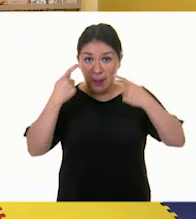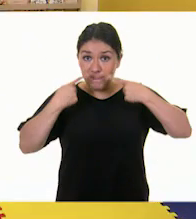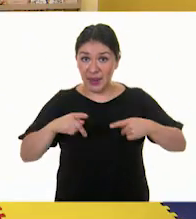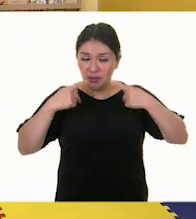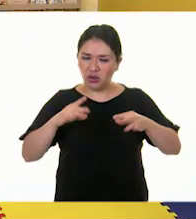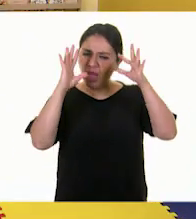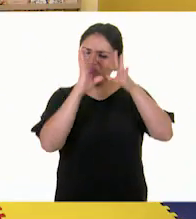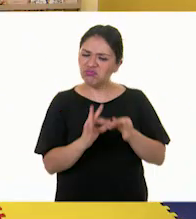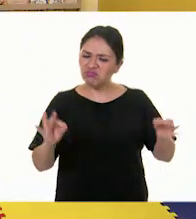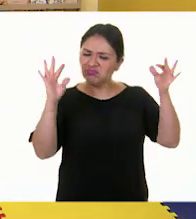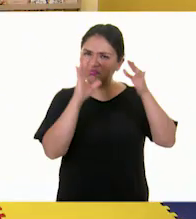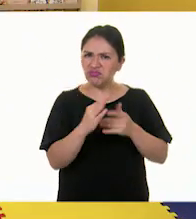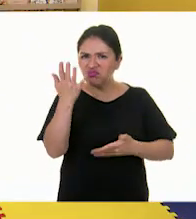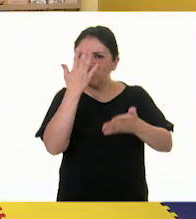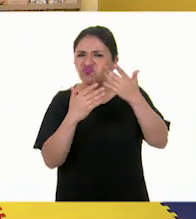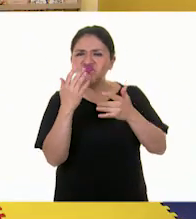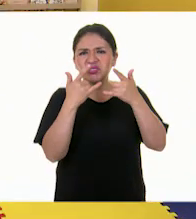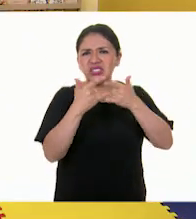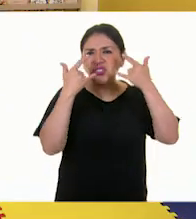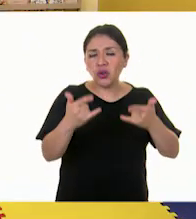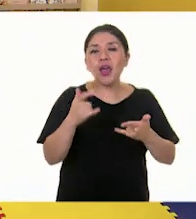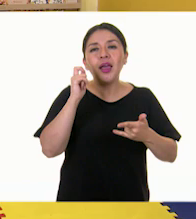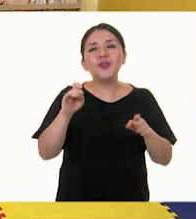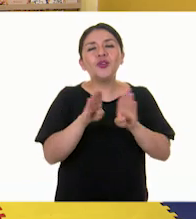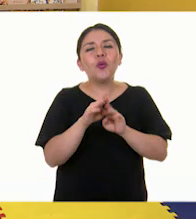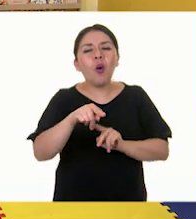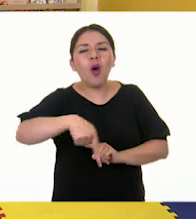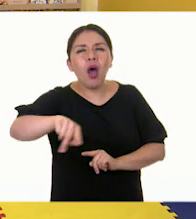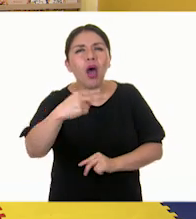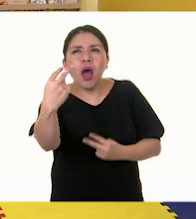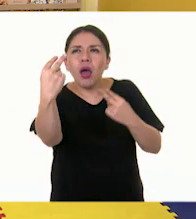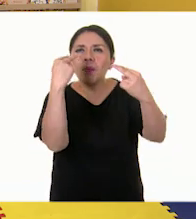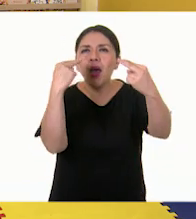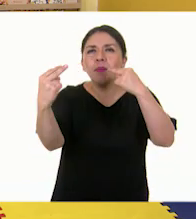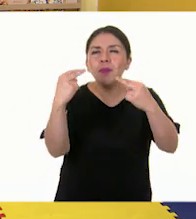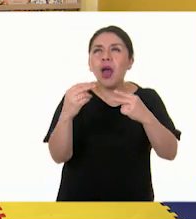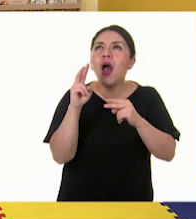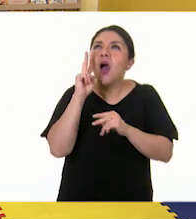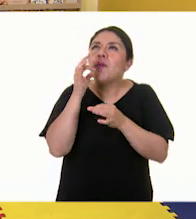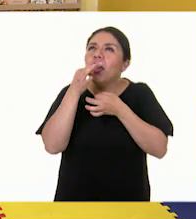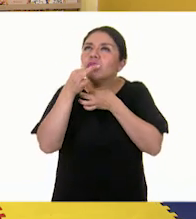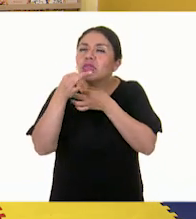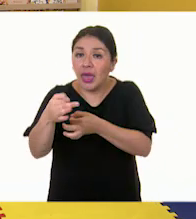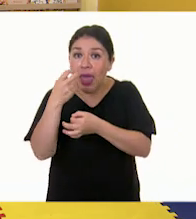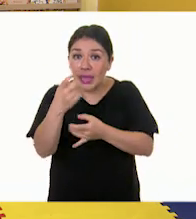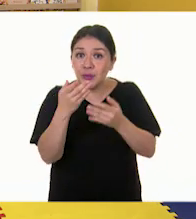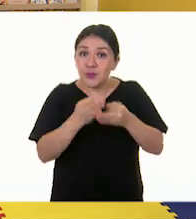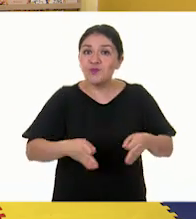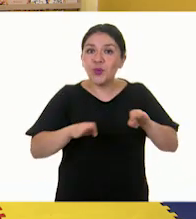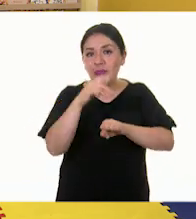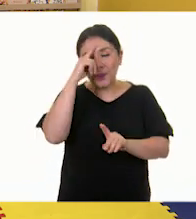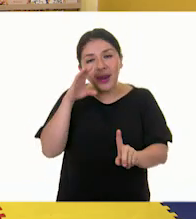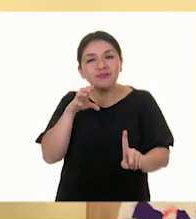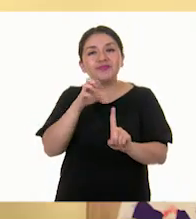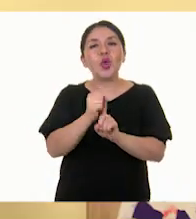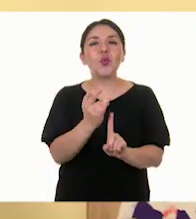narradoras y narradores narramos en la mirada de quien nos escucha y al narrar es importante llegar al